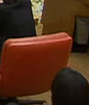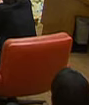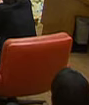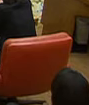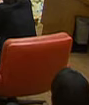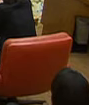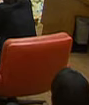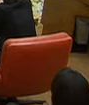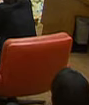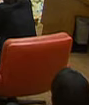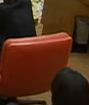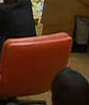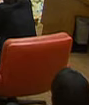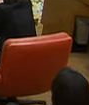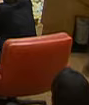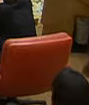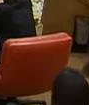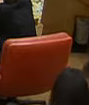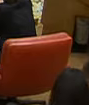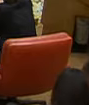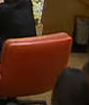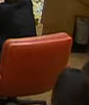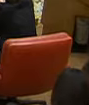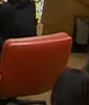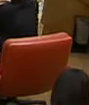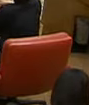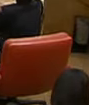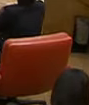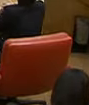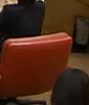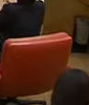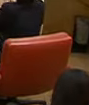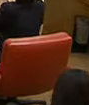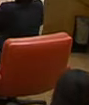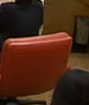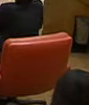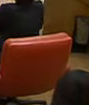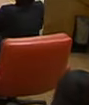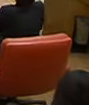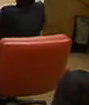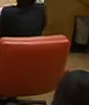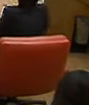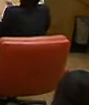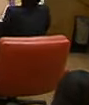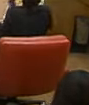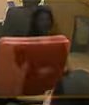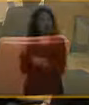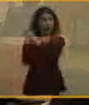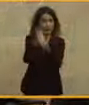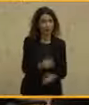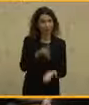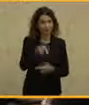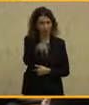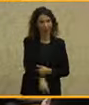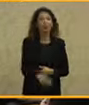Buenos días a todos y a todas. Gracias por acompañarnos a la Confederación Salud Mental España en la celebración del 25